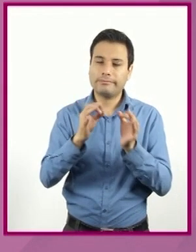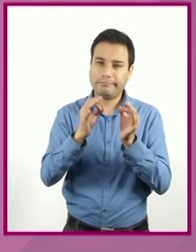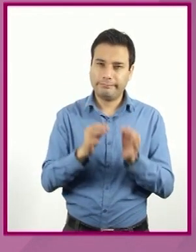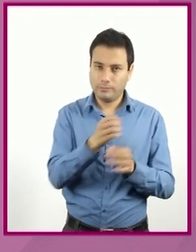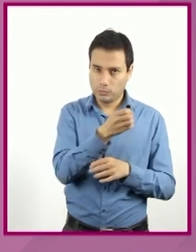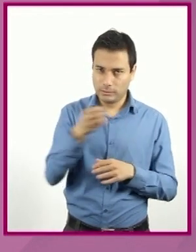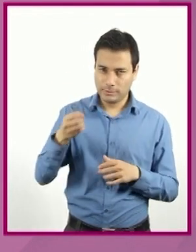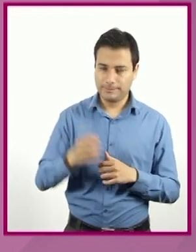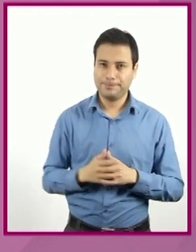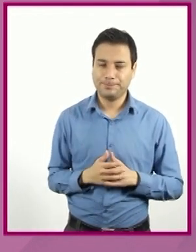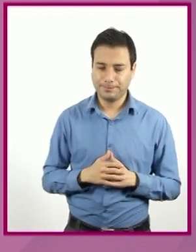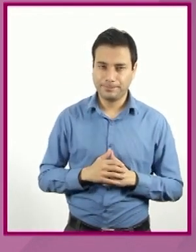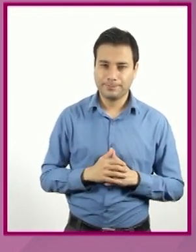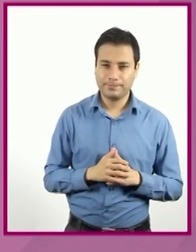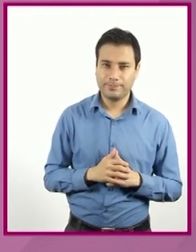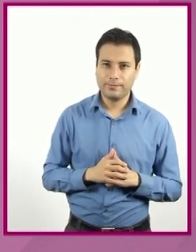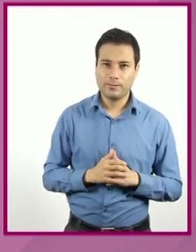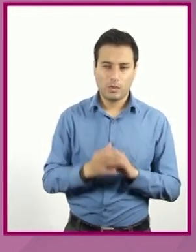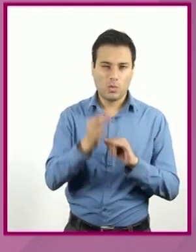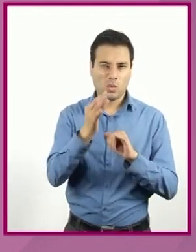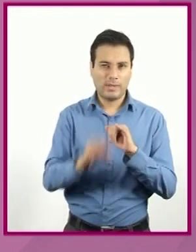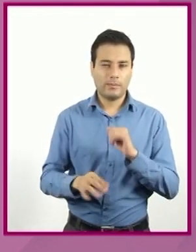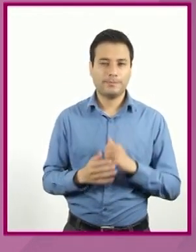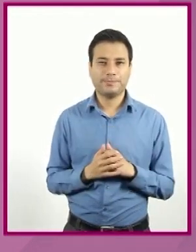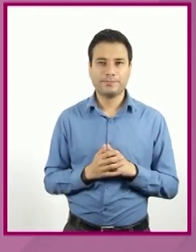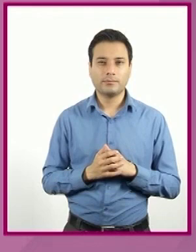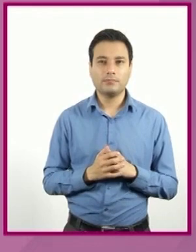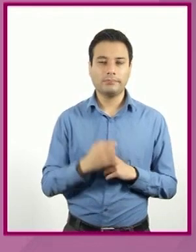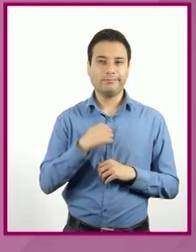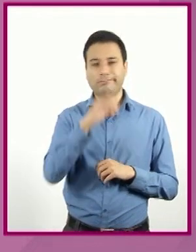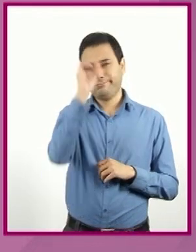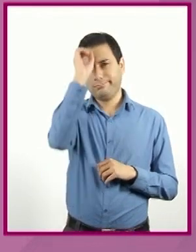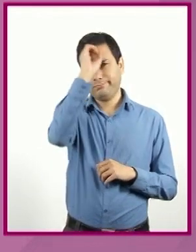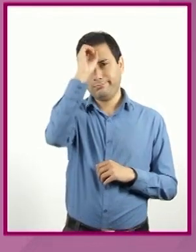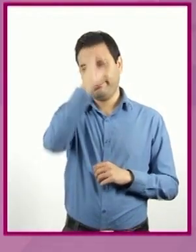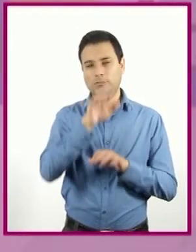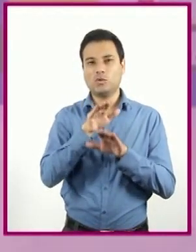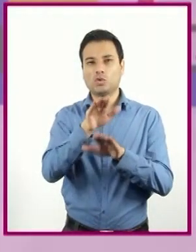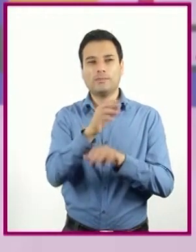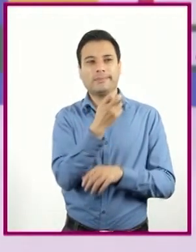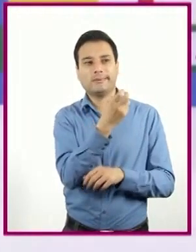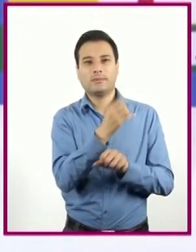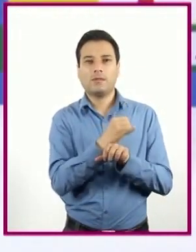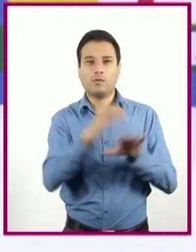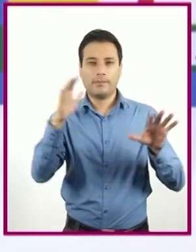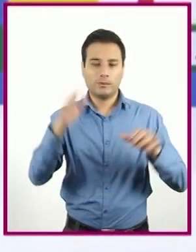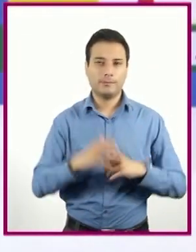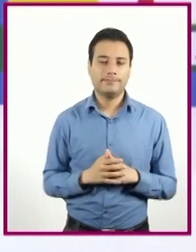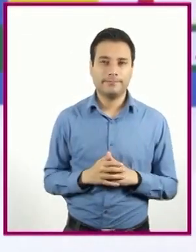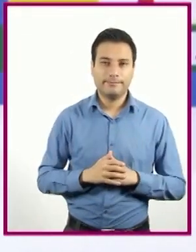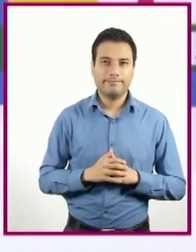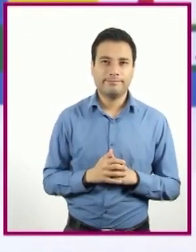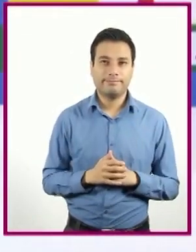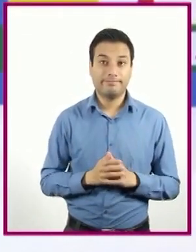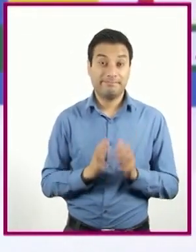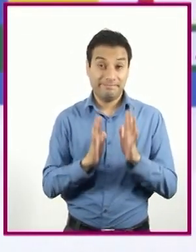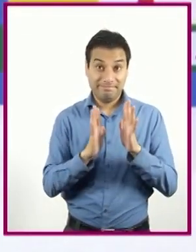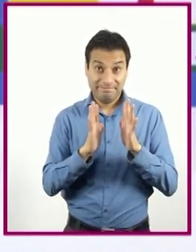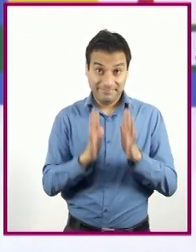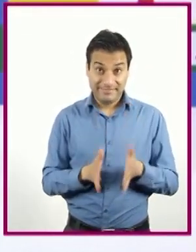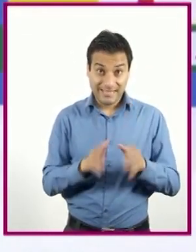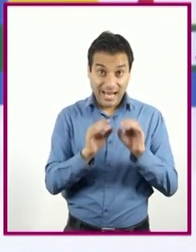ordenada. Y por último, el comentario personal sobre la información de los textos. Ahora que ya ha quedado